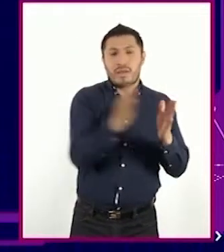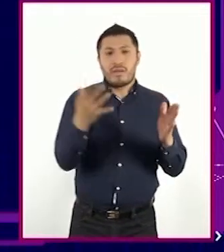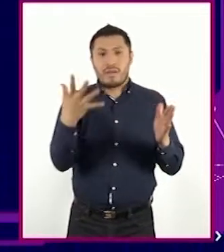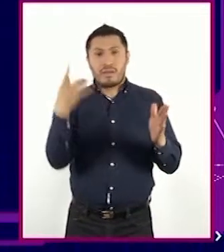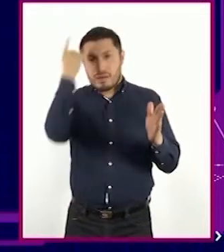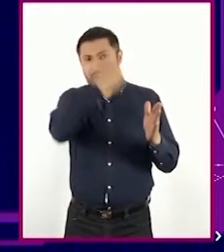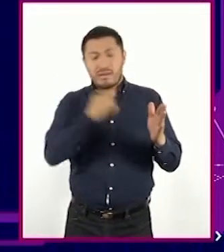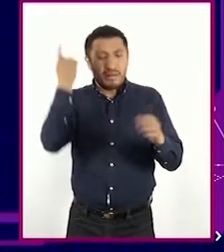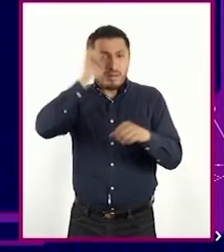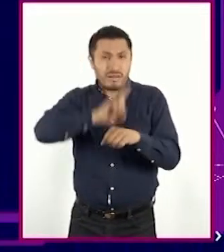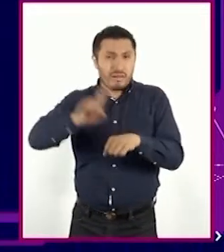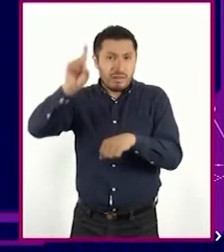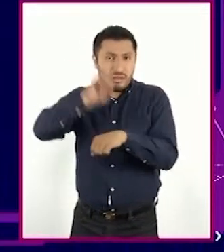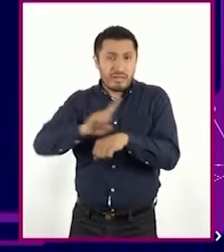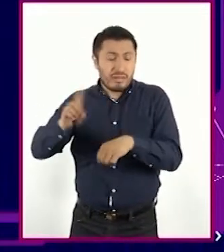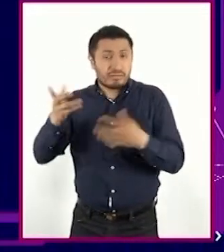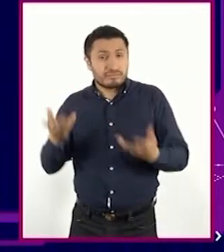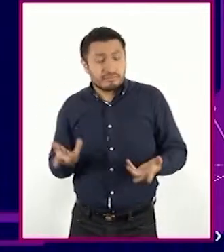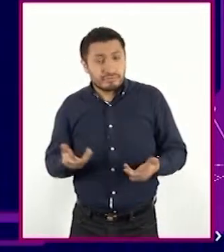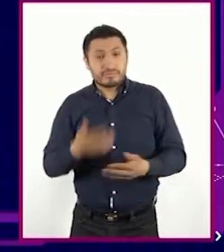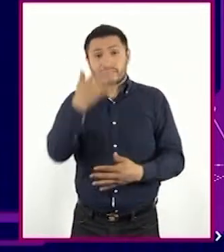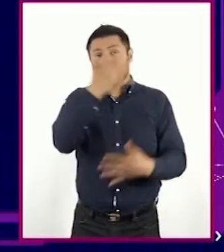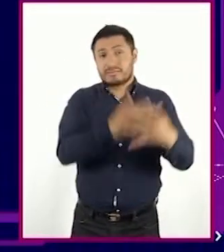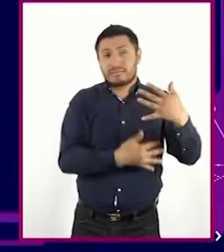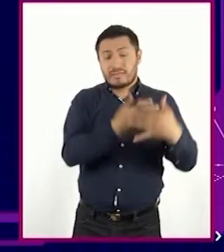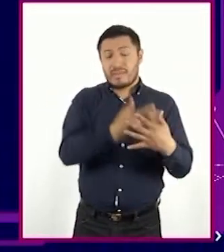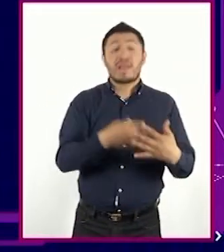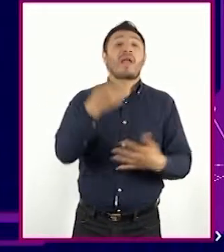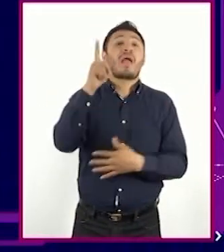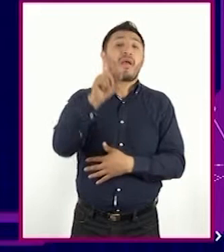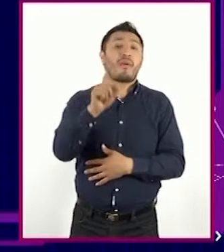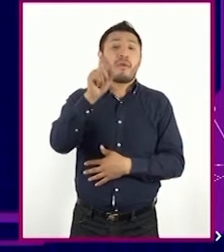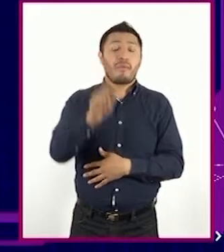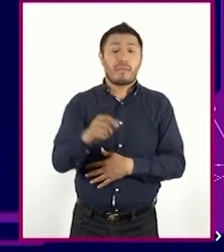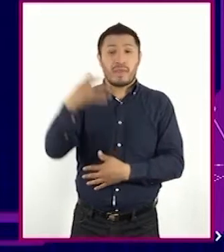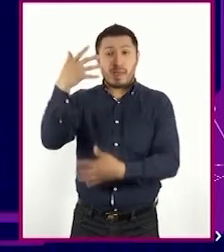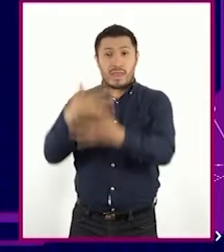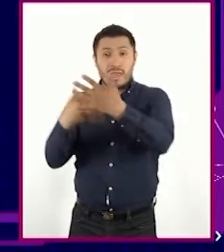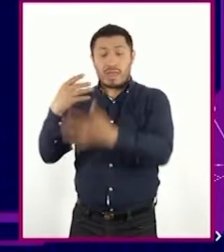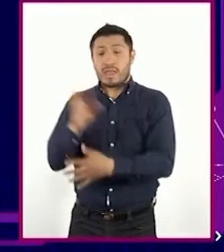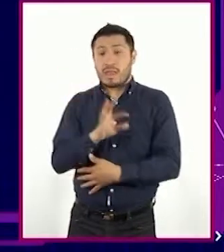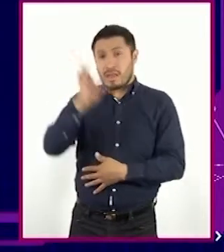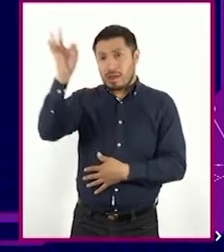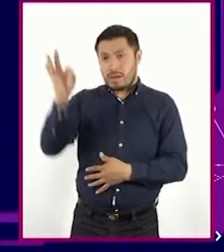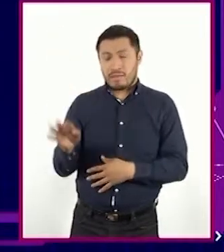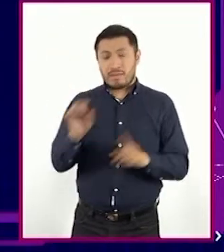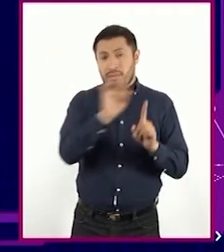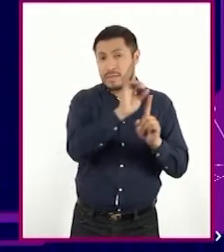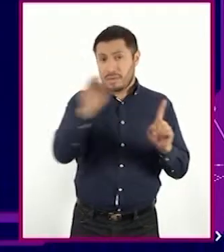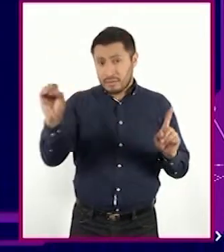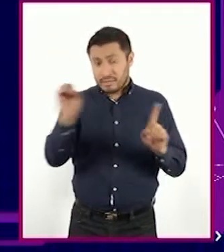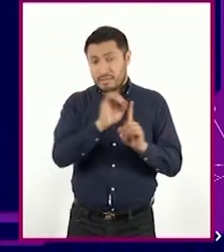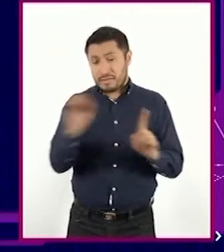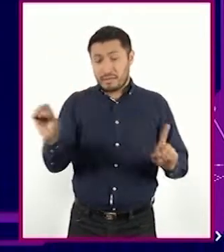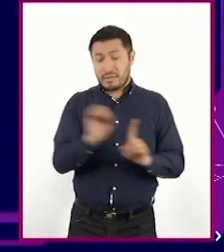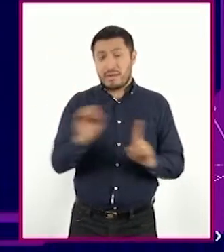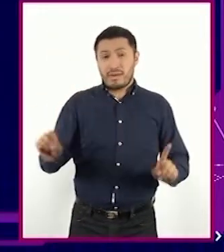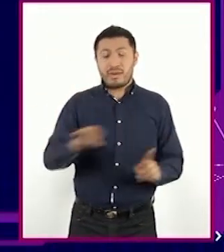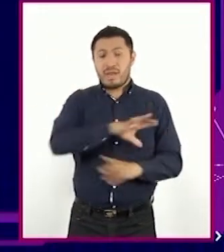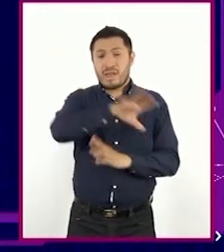5 horas al día? El 15, 20 y 15% respectivamente,